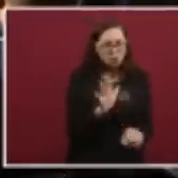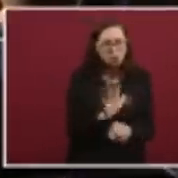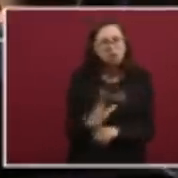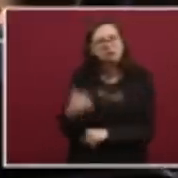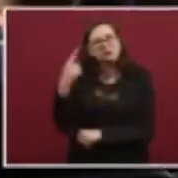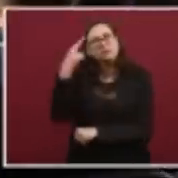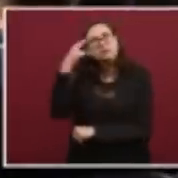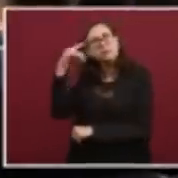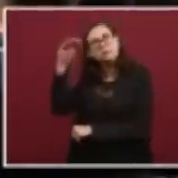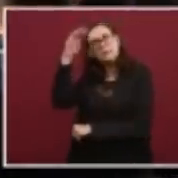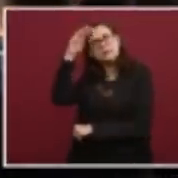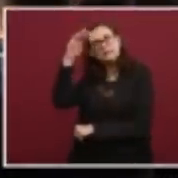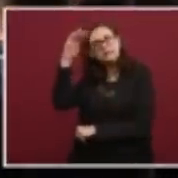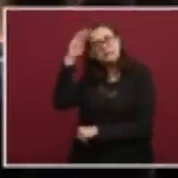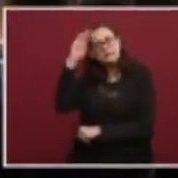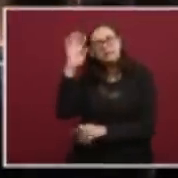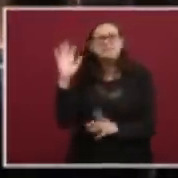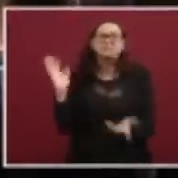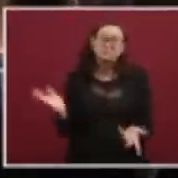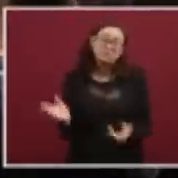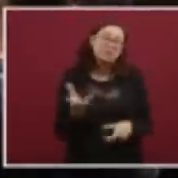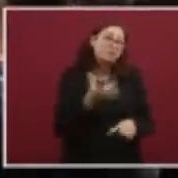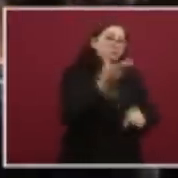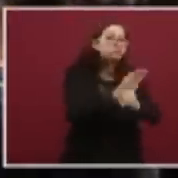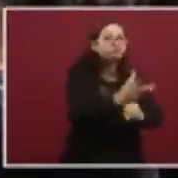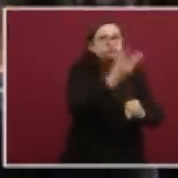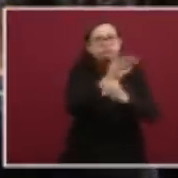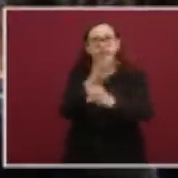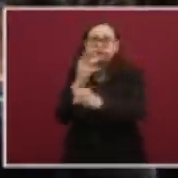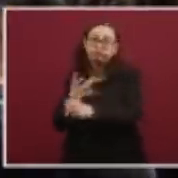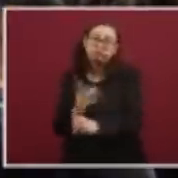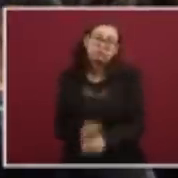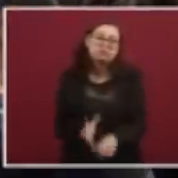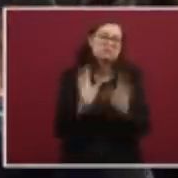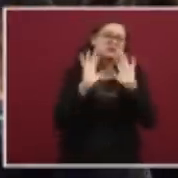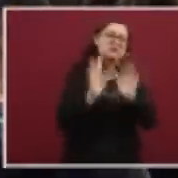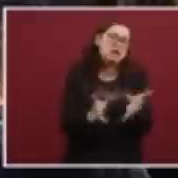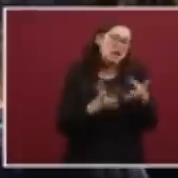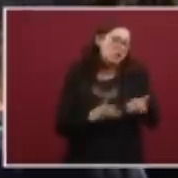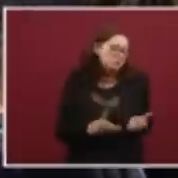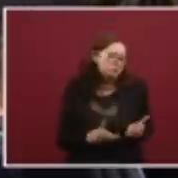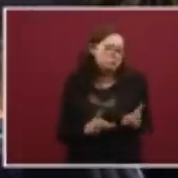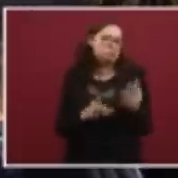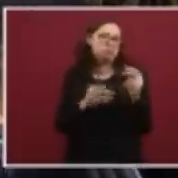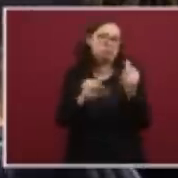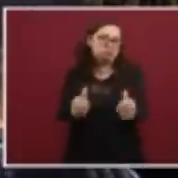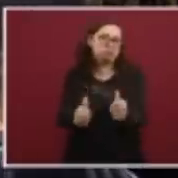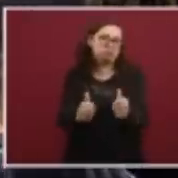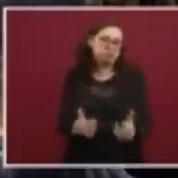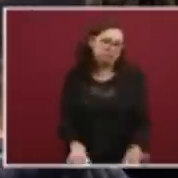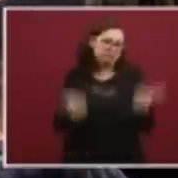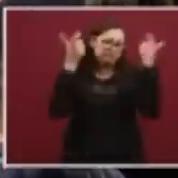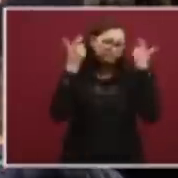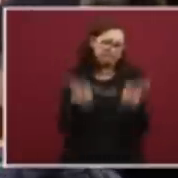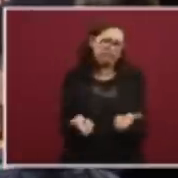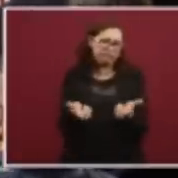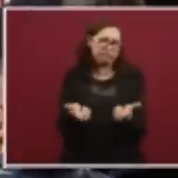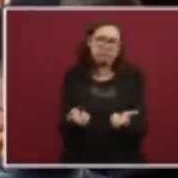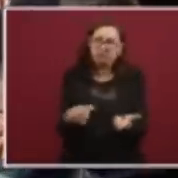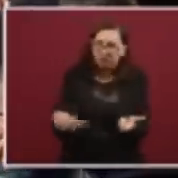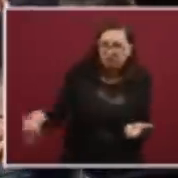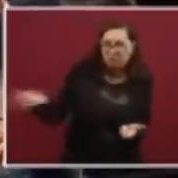Pensamos que lo mejor es operarla, si ya se invirtió todo ese dinero, que es dinero